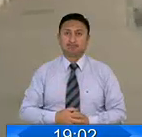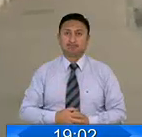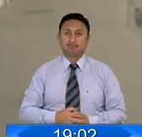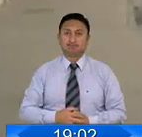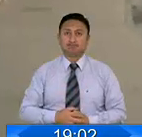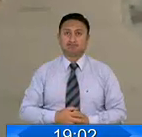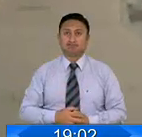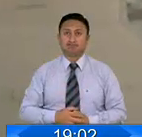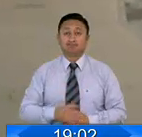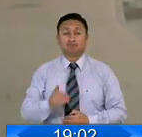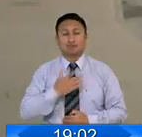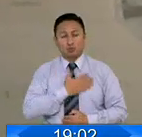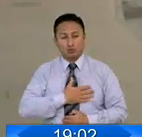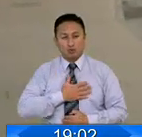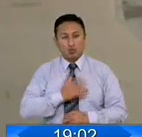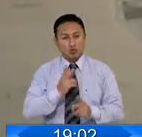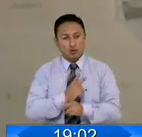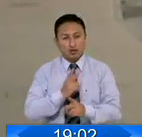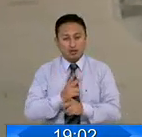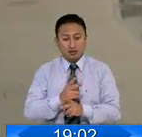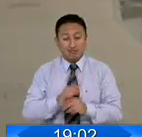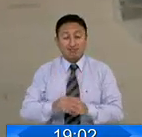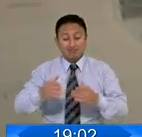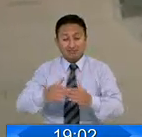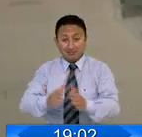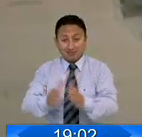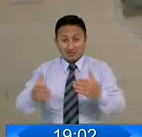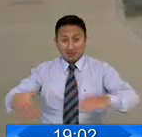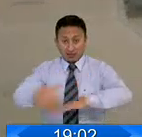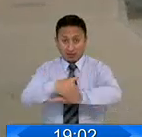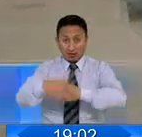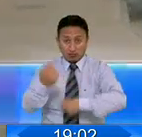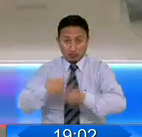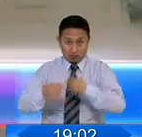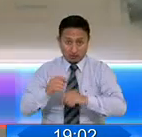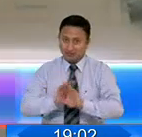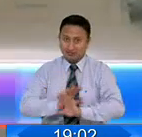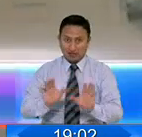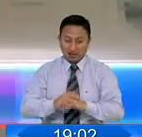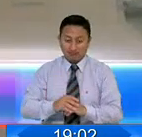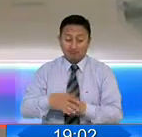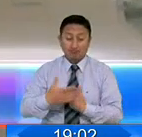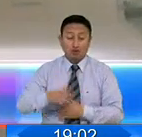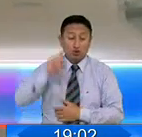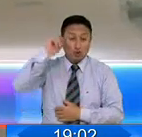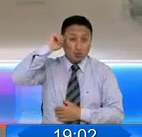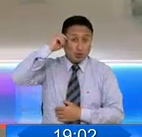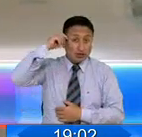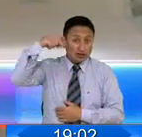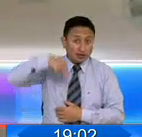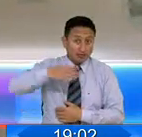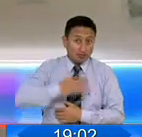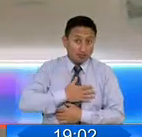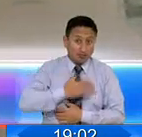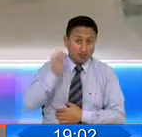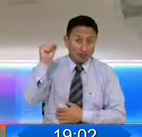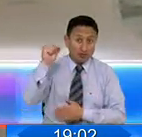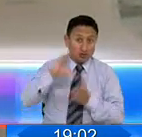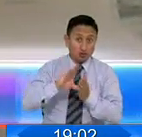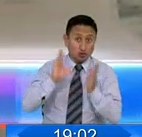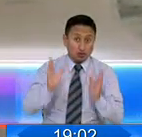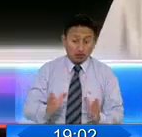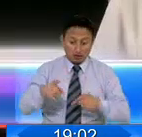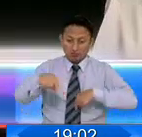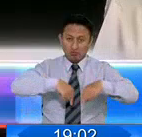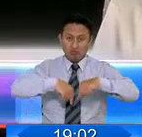Evitemos poner ventas ambulantes sobre la vía y recordarle que Es nuestro derecho ciudadano a la libre